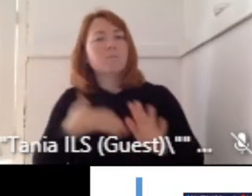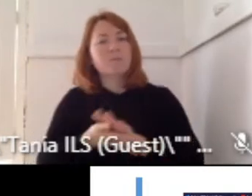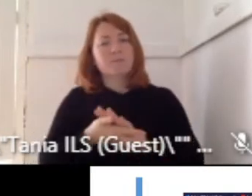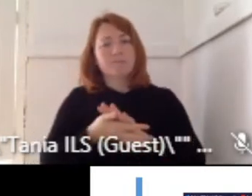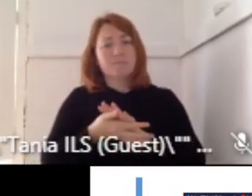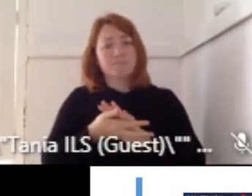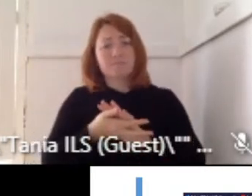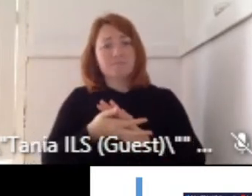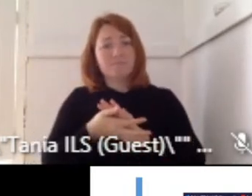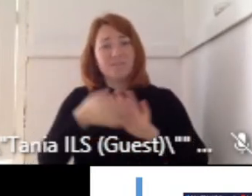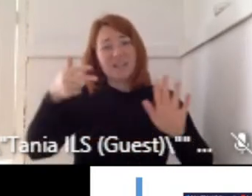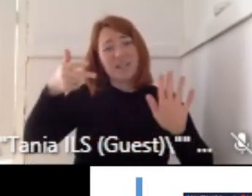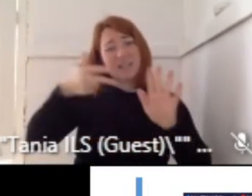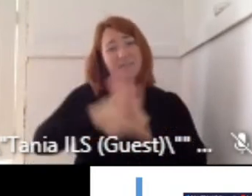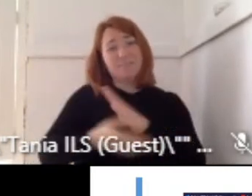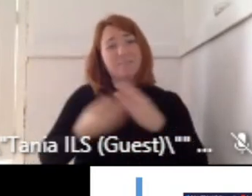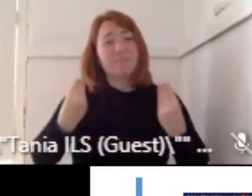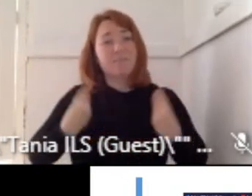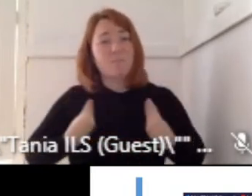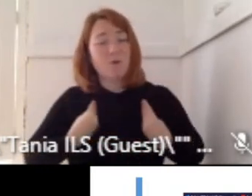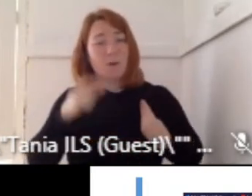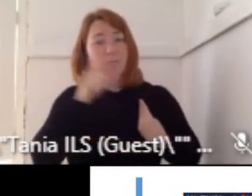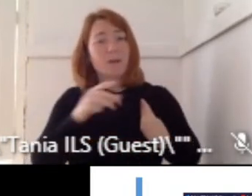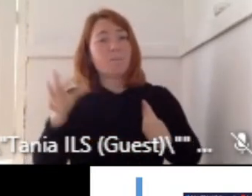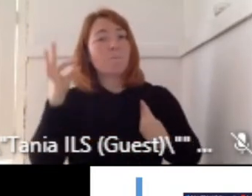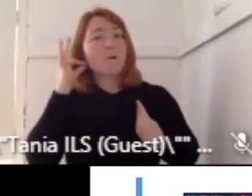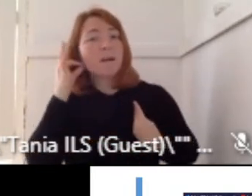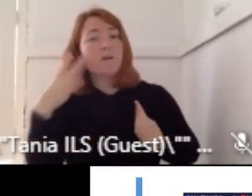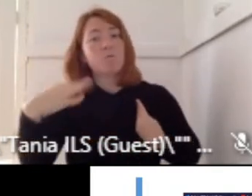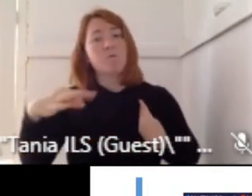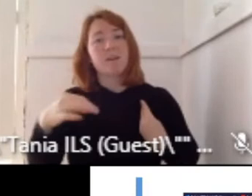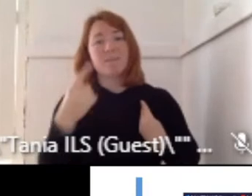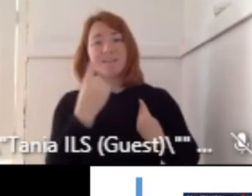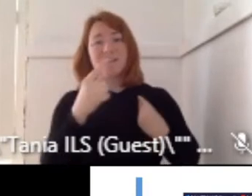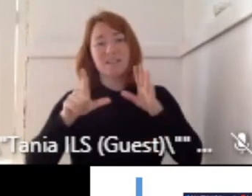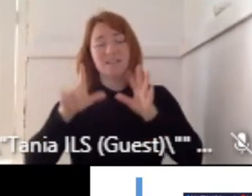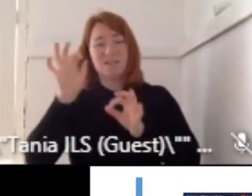sobre mujeres, y en castellano no llegan al